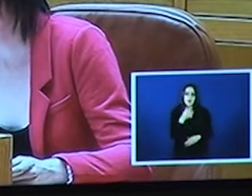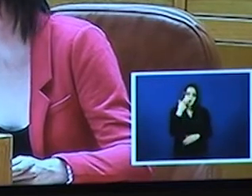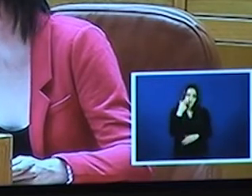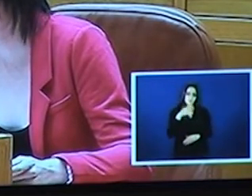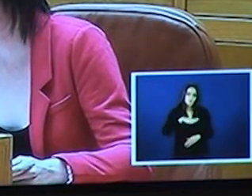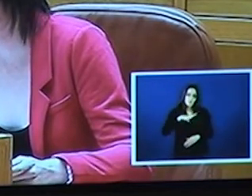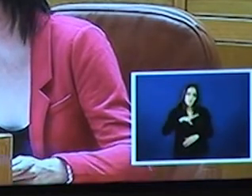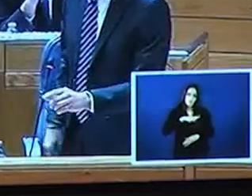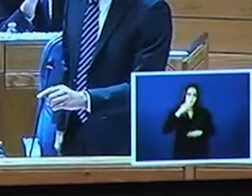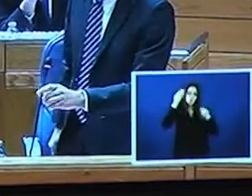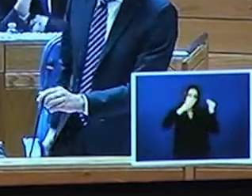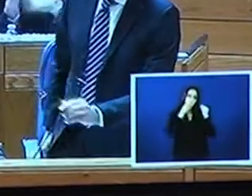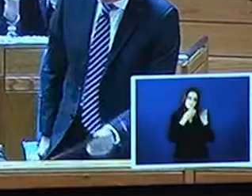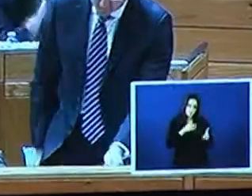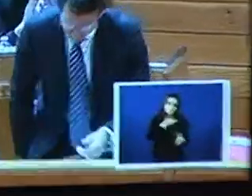un pouco coherentes.